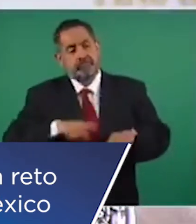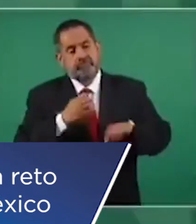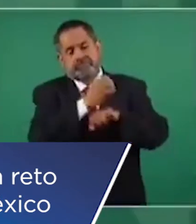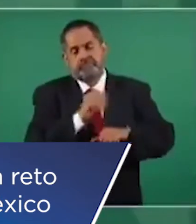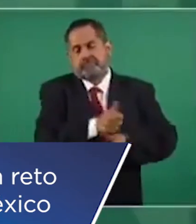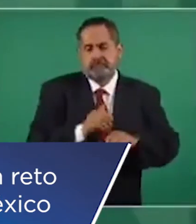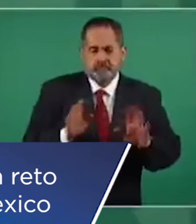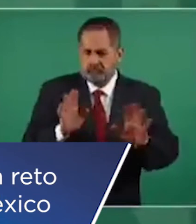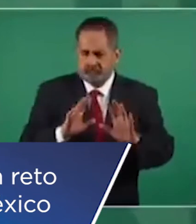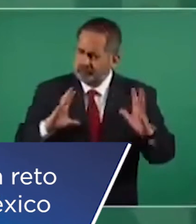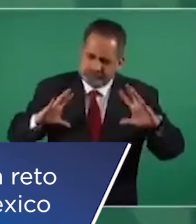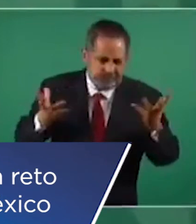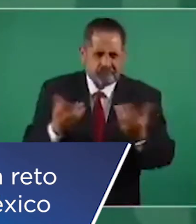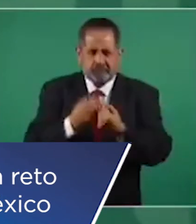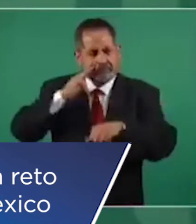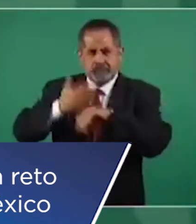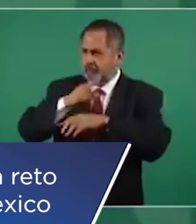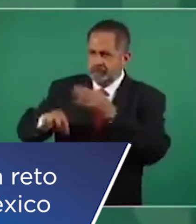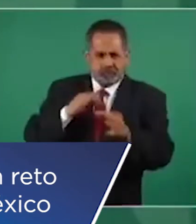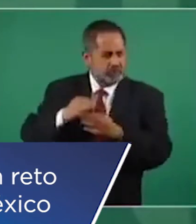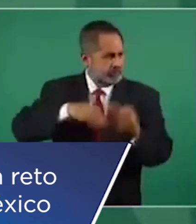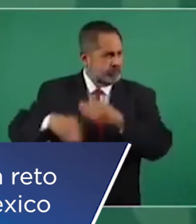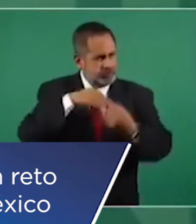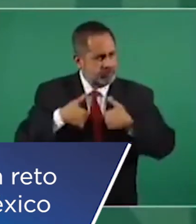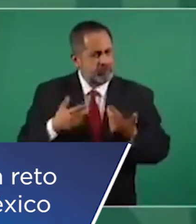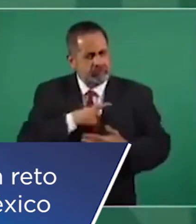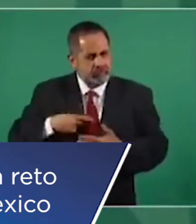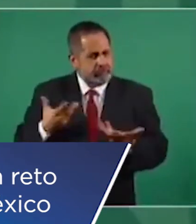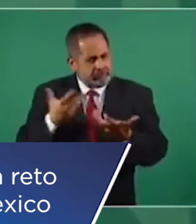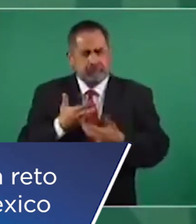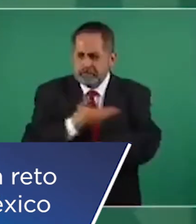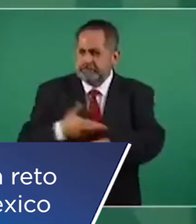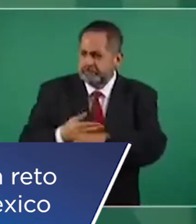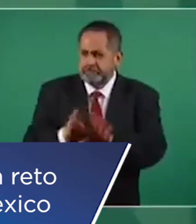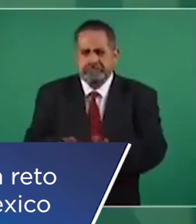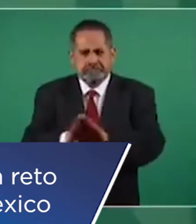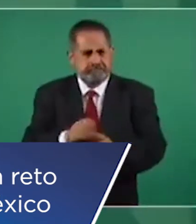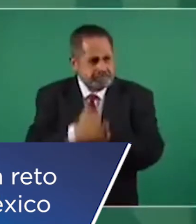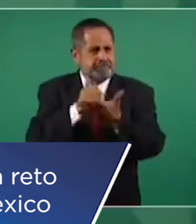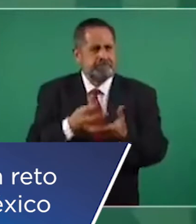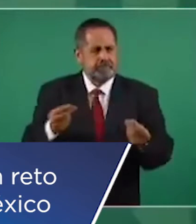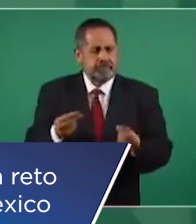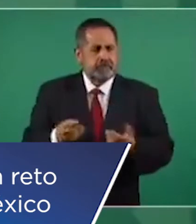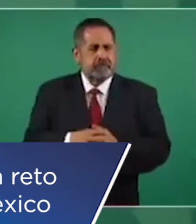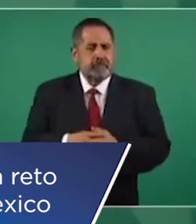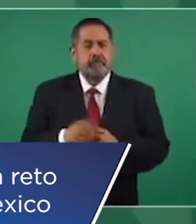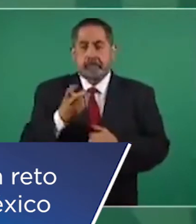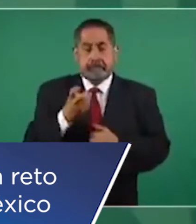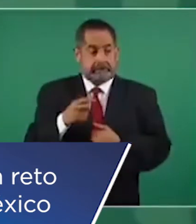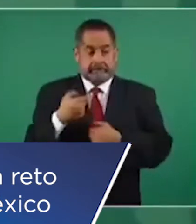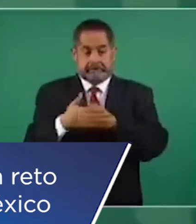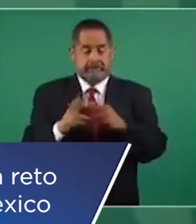No, todos tenemos responsabilidad y tenemos que enfrentarla. Y con esta